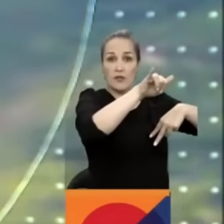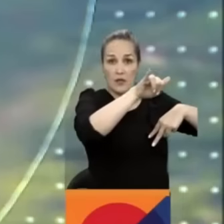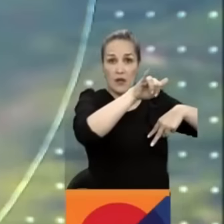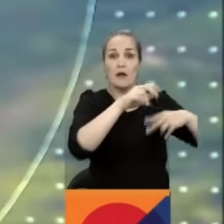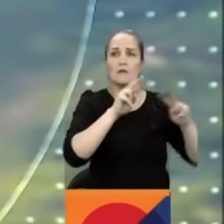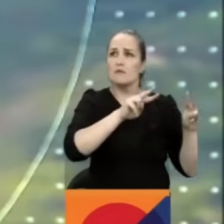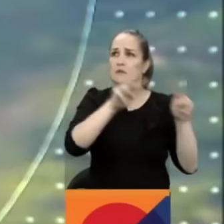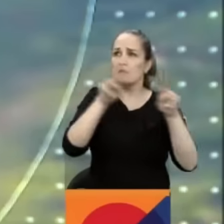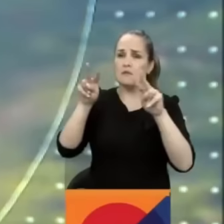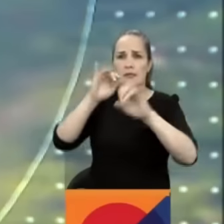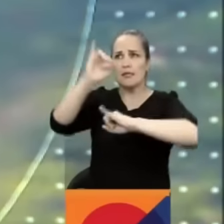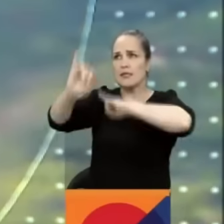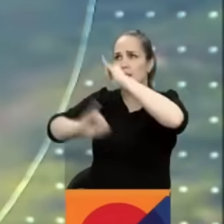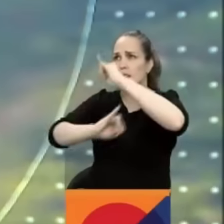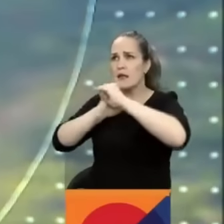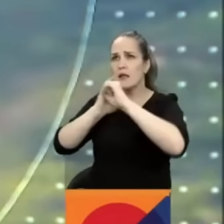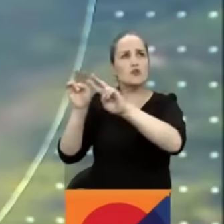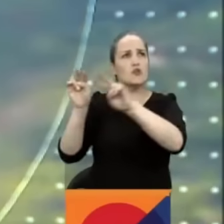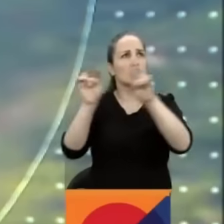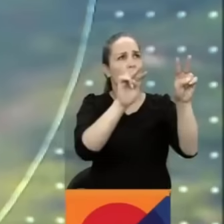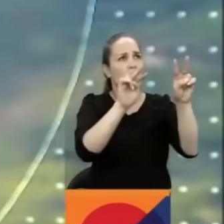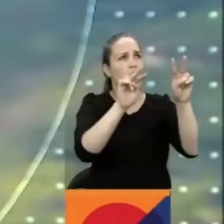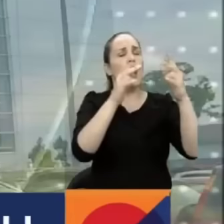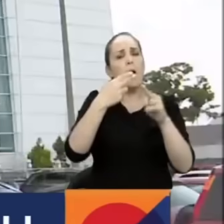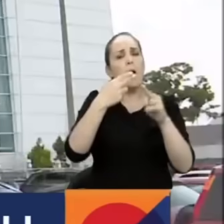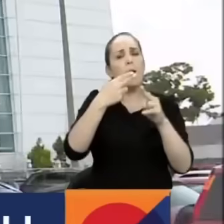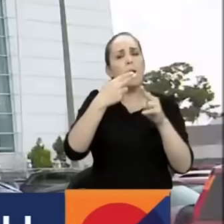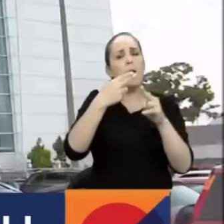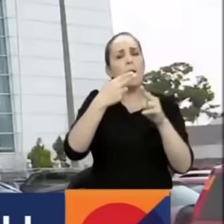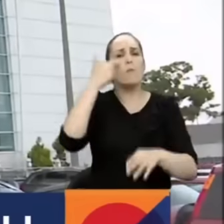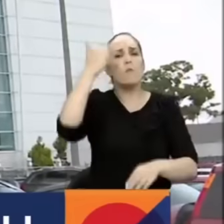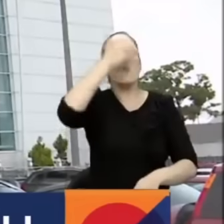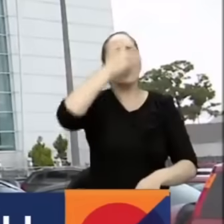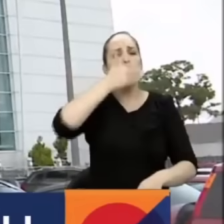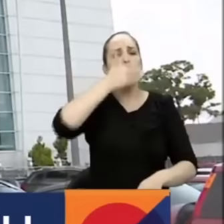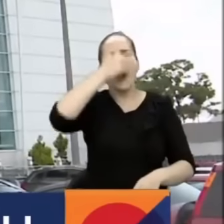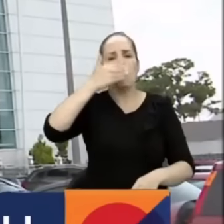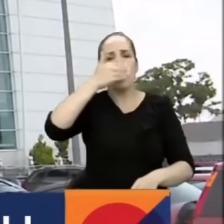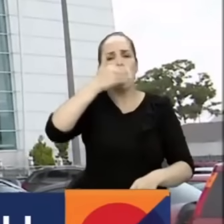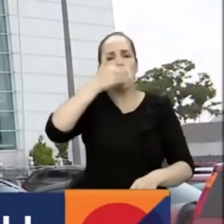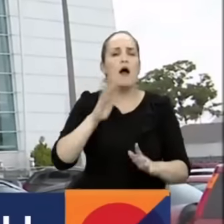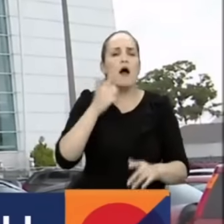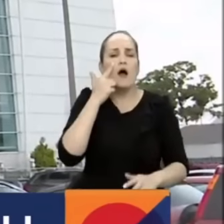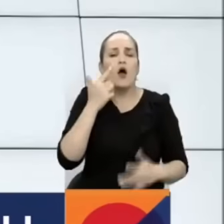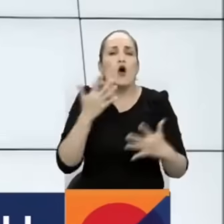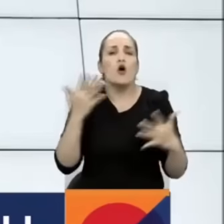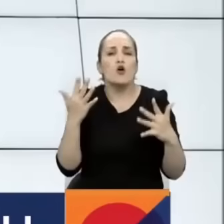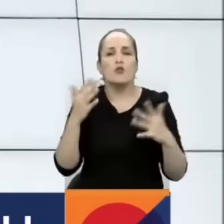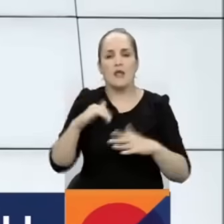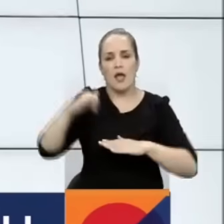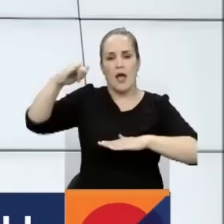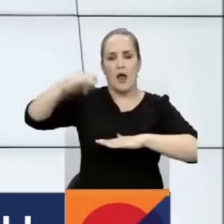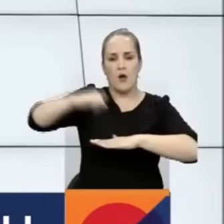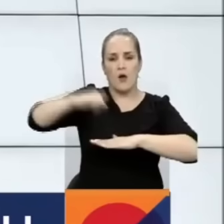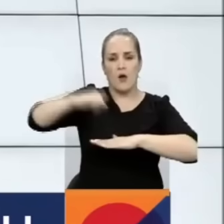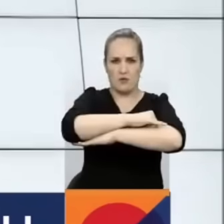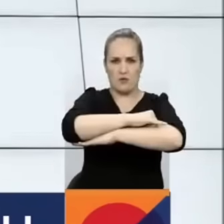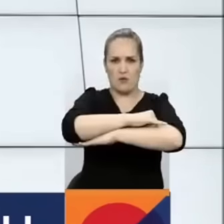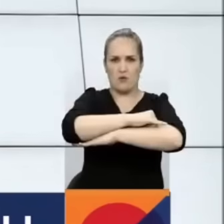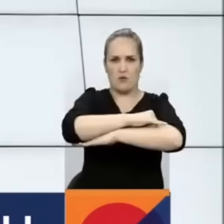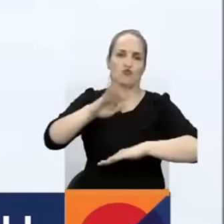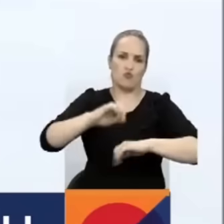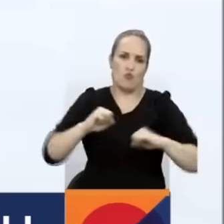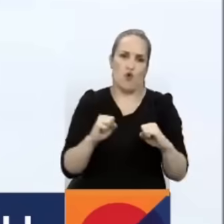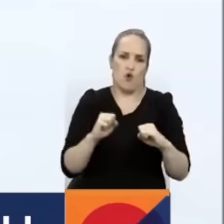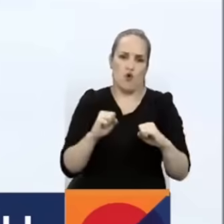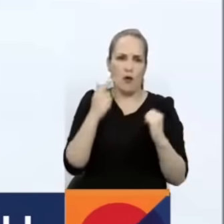las aerolíneas que realizarán este jueves una prueba piloto de los procedimientos de seguridad en el Aeropuerto Internacional El Dorado. Por ese